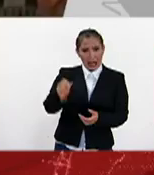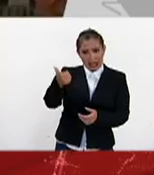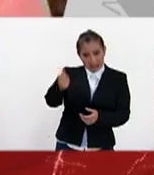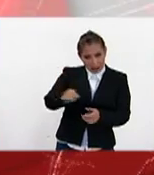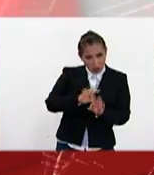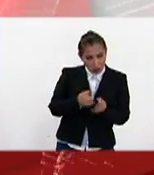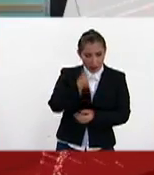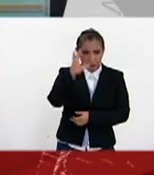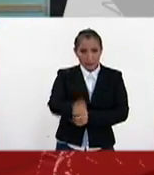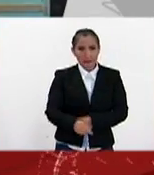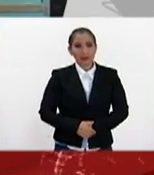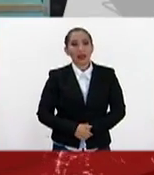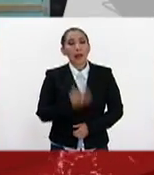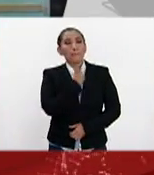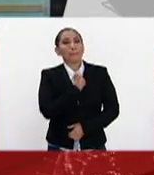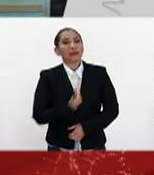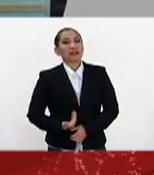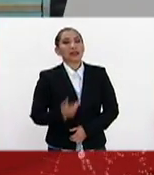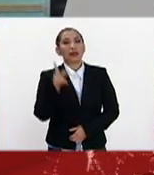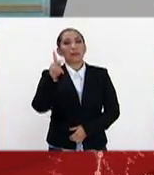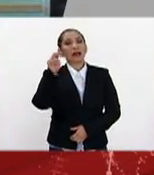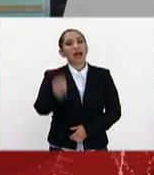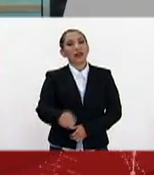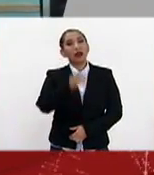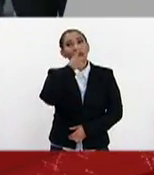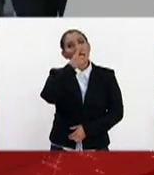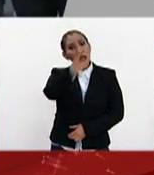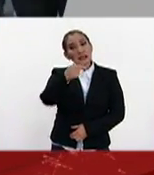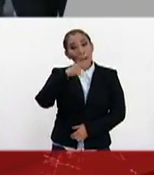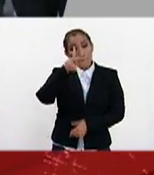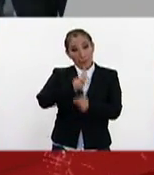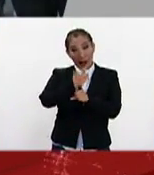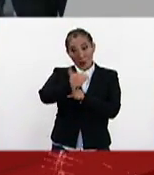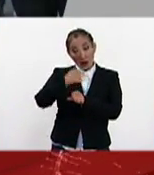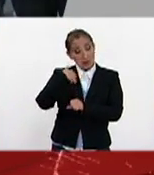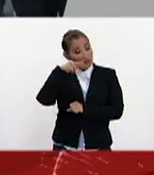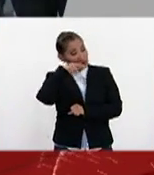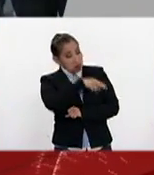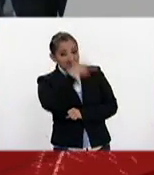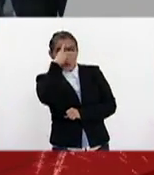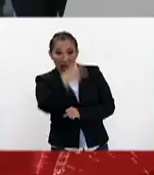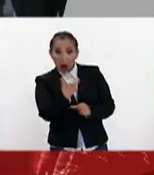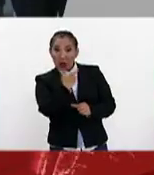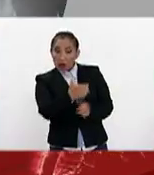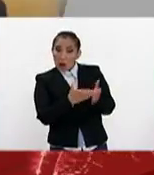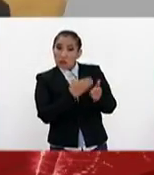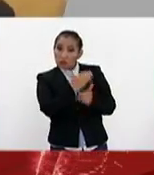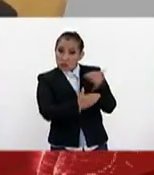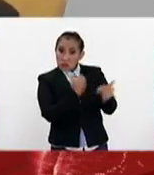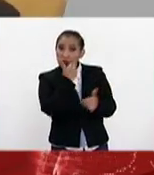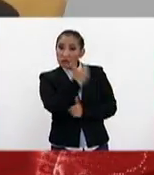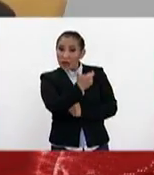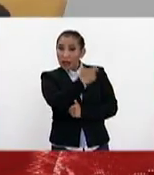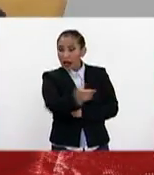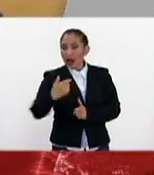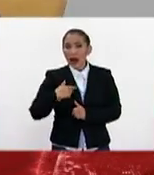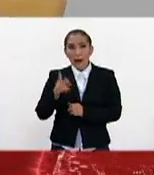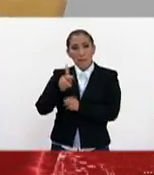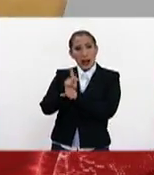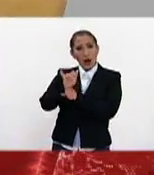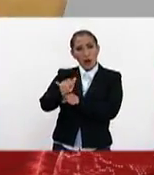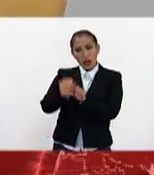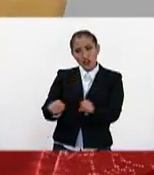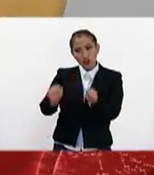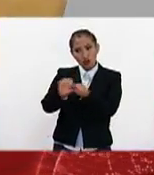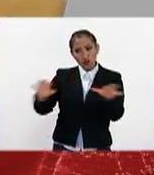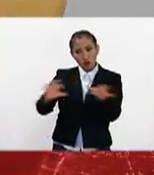de esa manera. El presidente Enrique Peña Nieto destaca en Paraguay la estabilidad política y económica de México. Paraguay es un socio